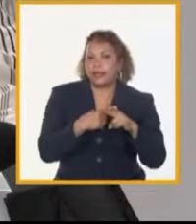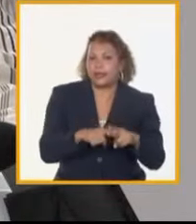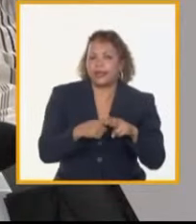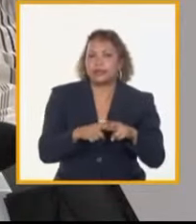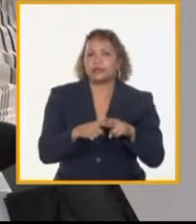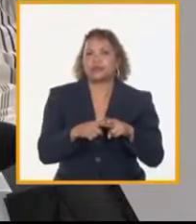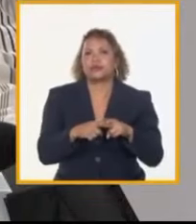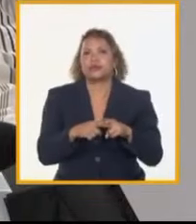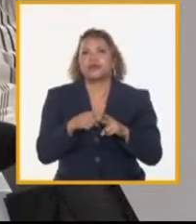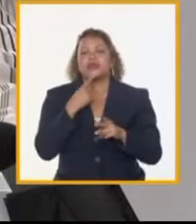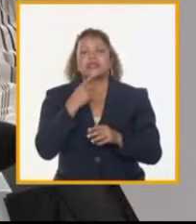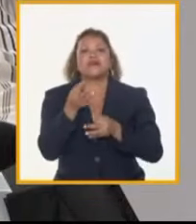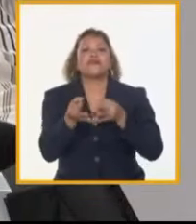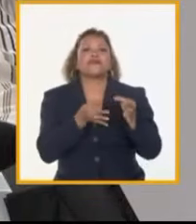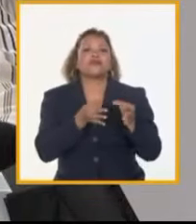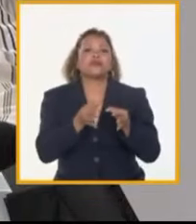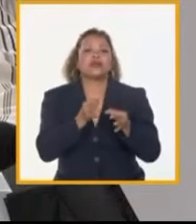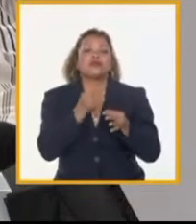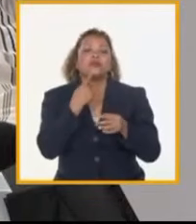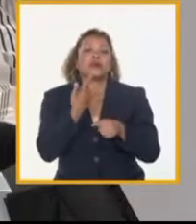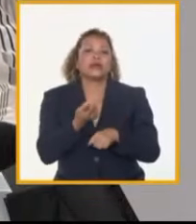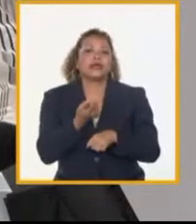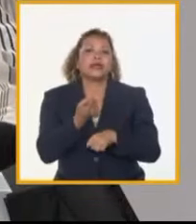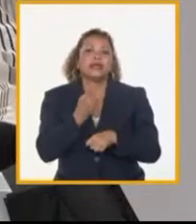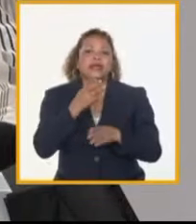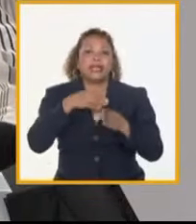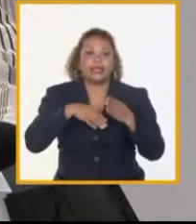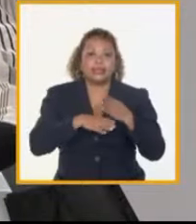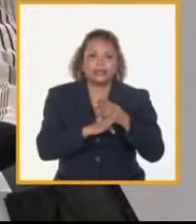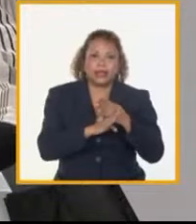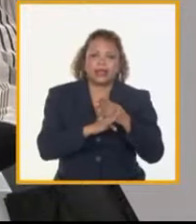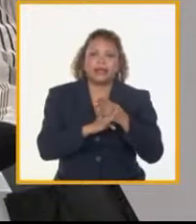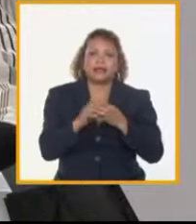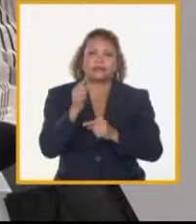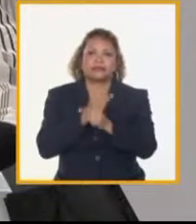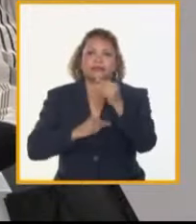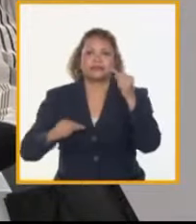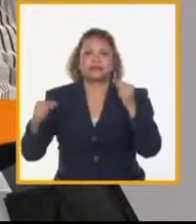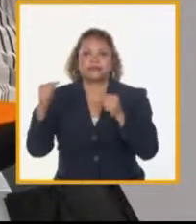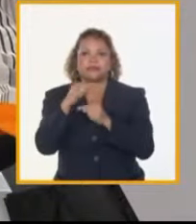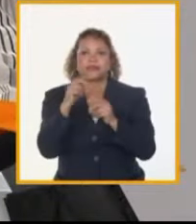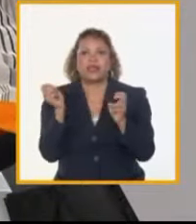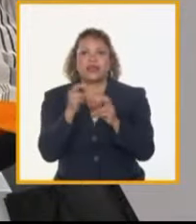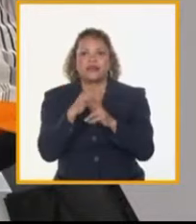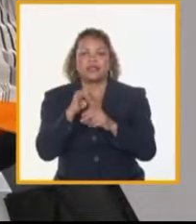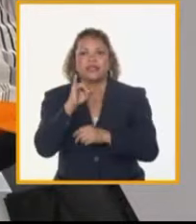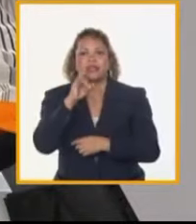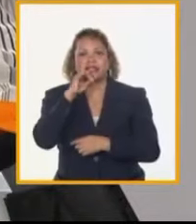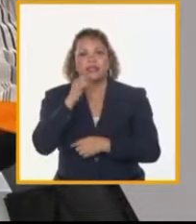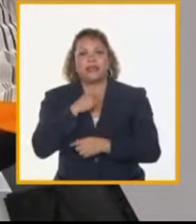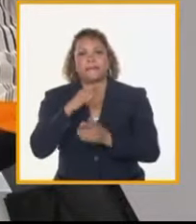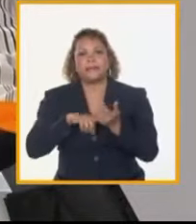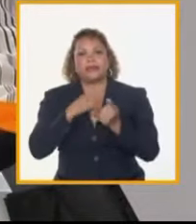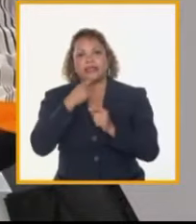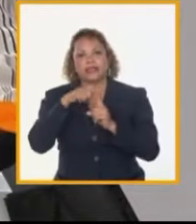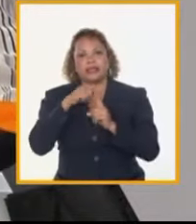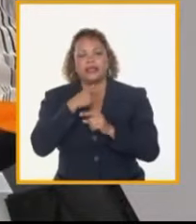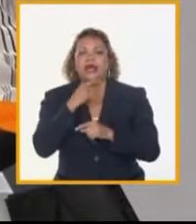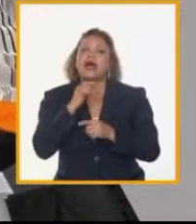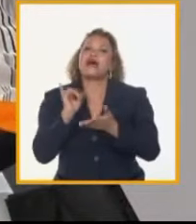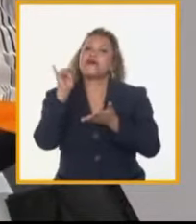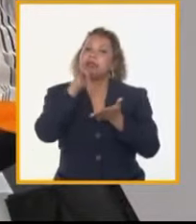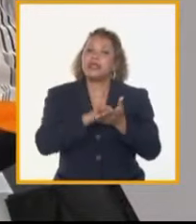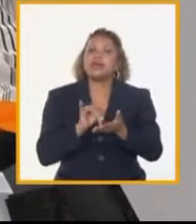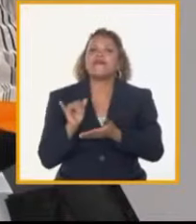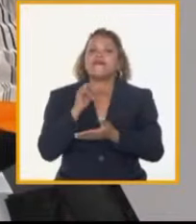funcionando 24 horas el acceso principal de cara a la Avenida Independencia. Y Boyero, como o Avenida Boyero, como todo el